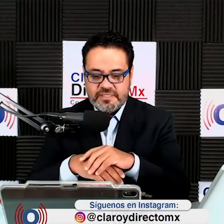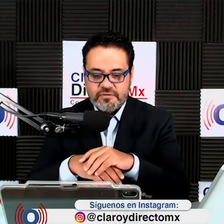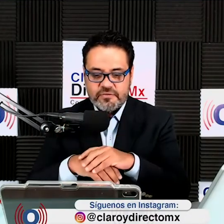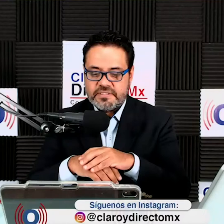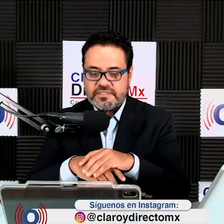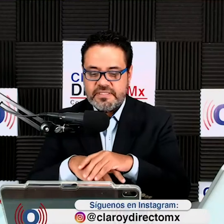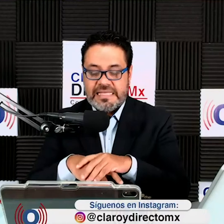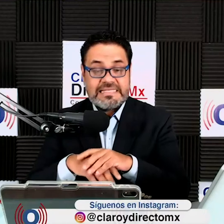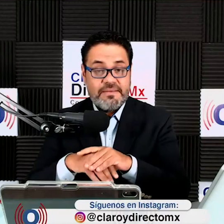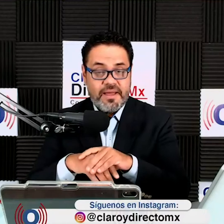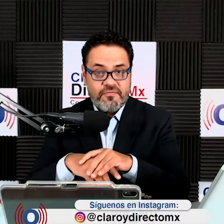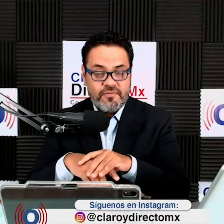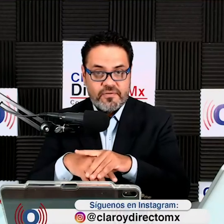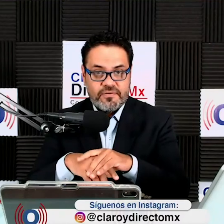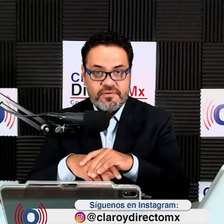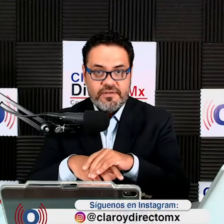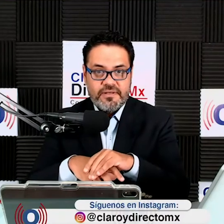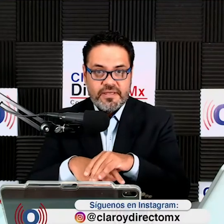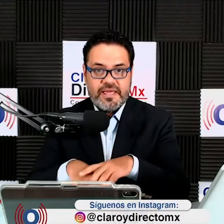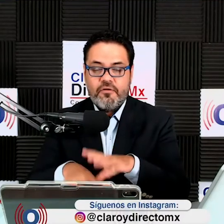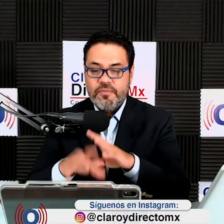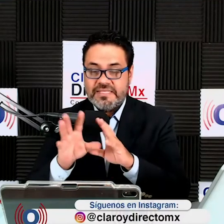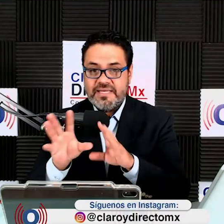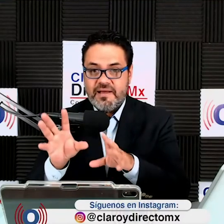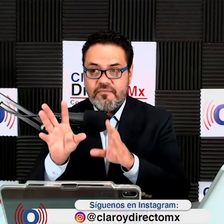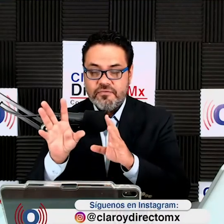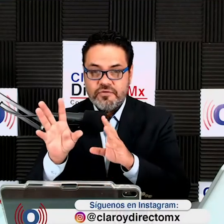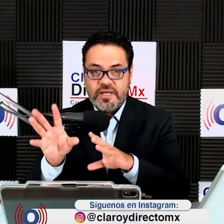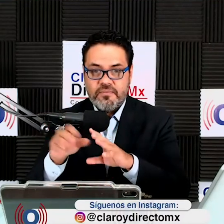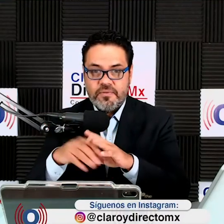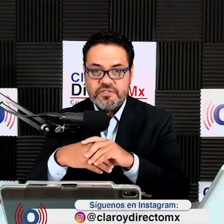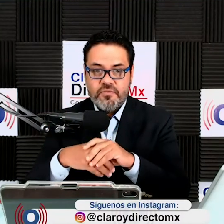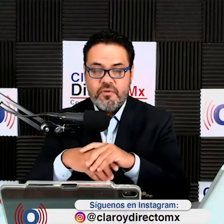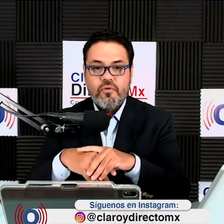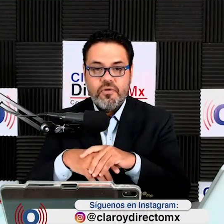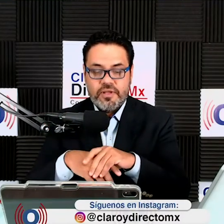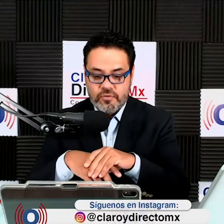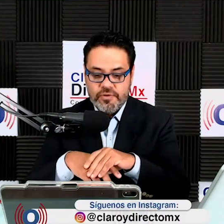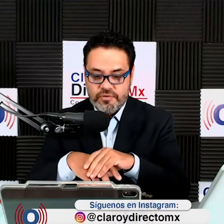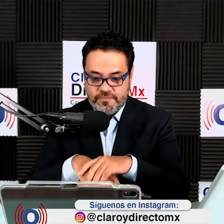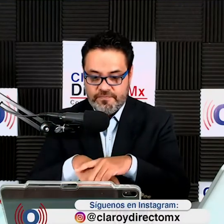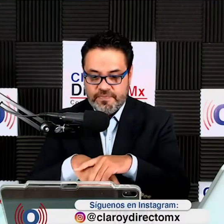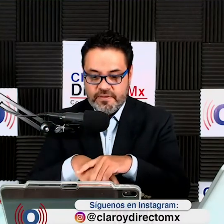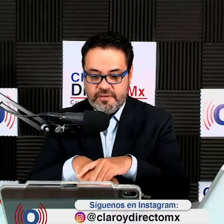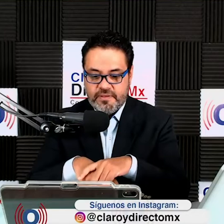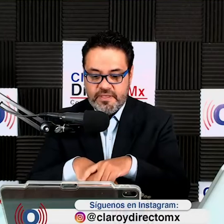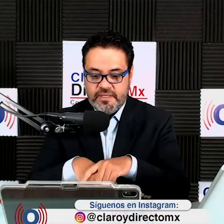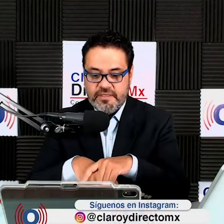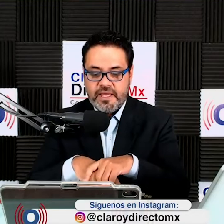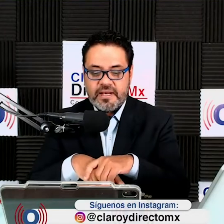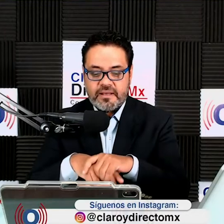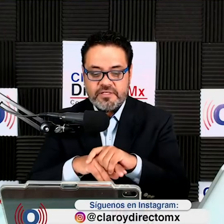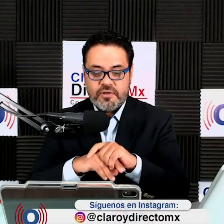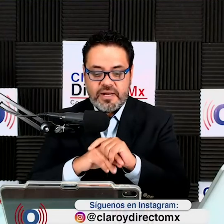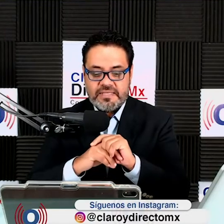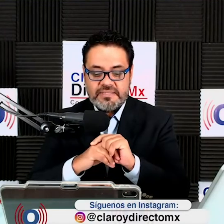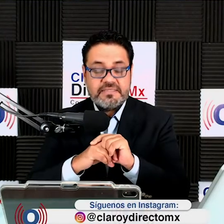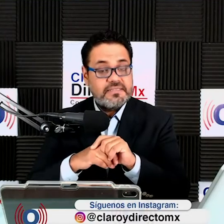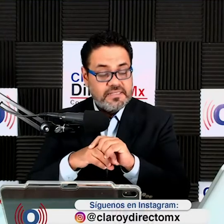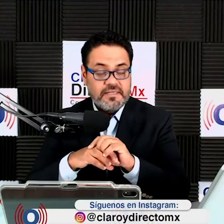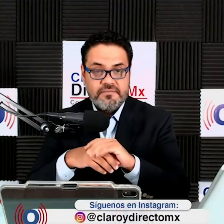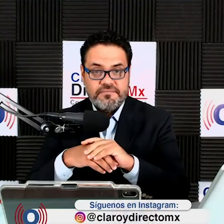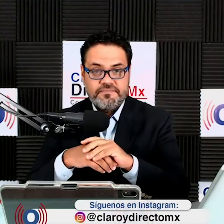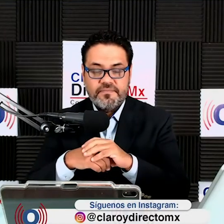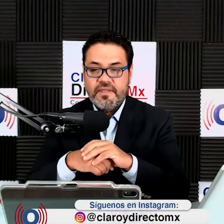Entonces y hasta entonces, el semáforo que comienza a funcionar el próximo 1 de junio indica el regreso a